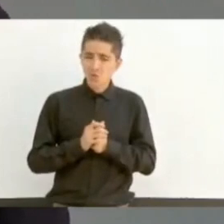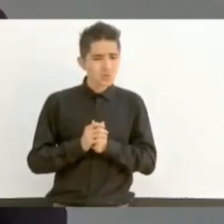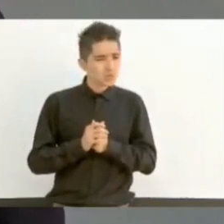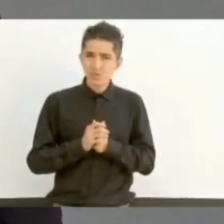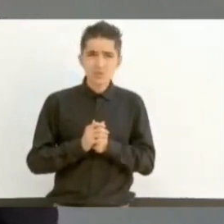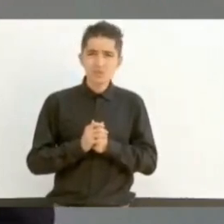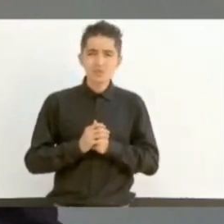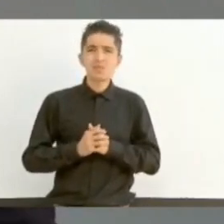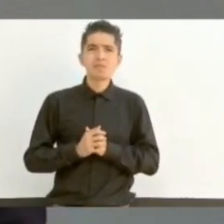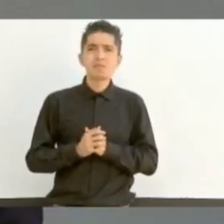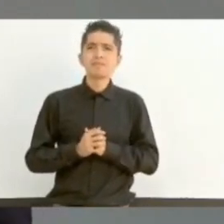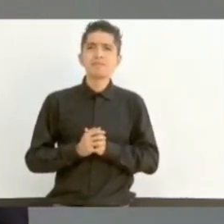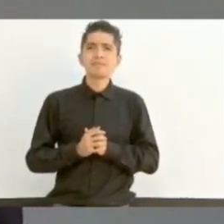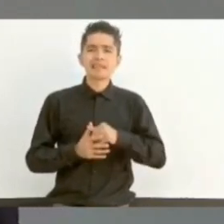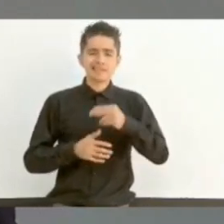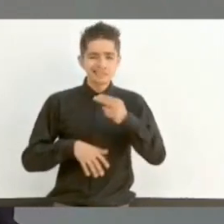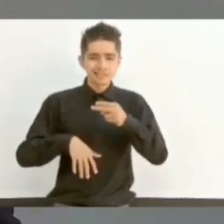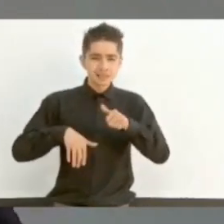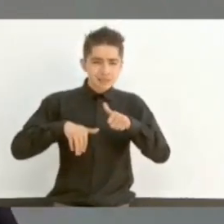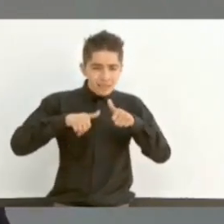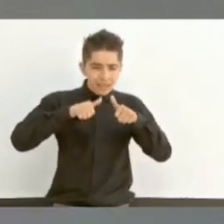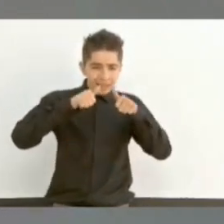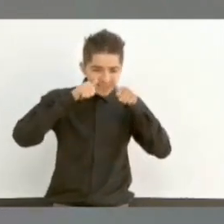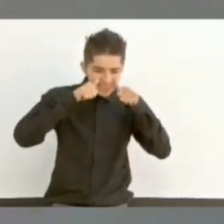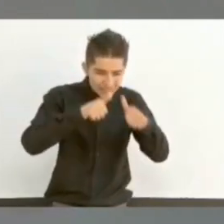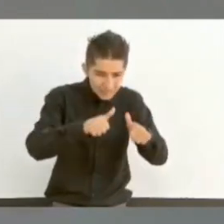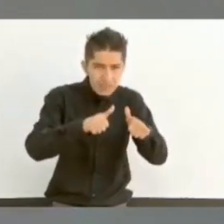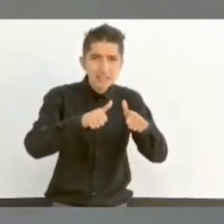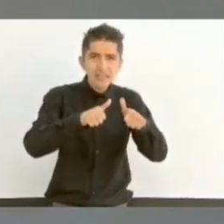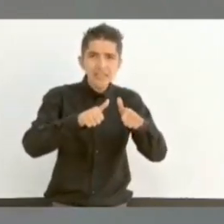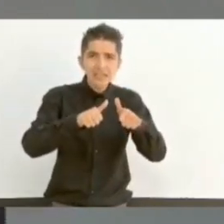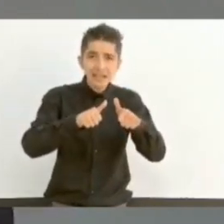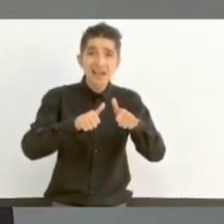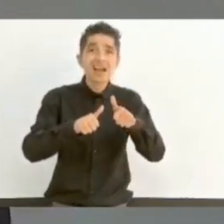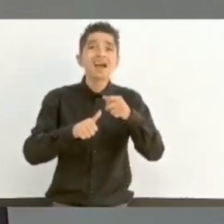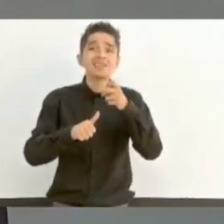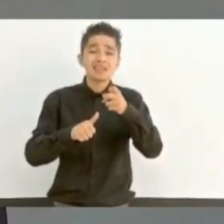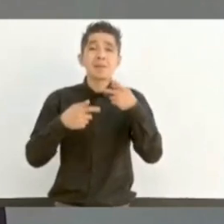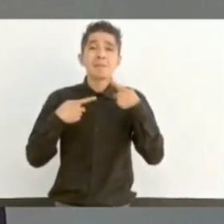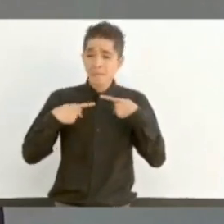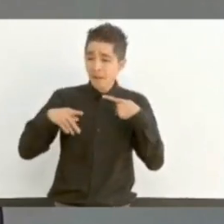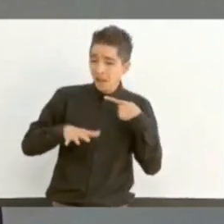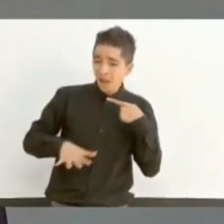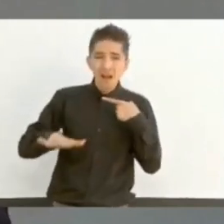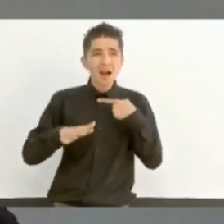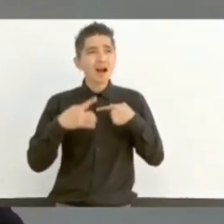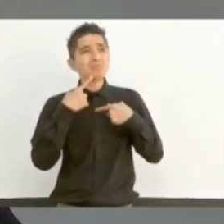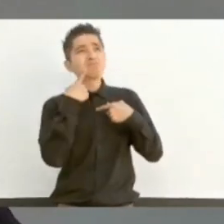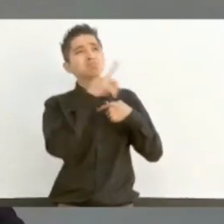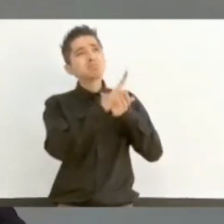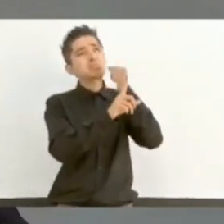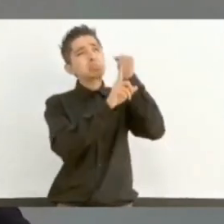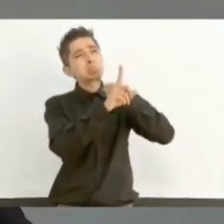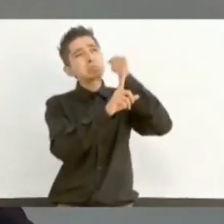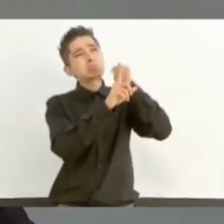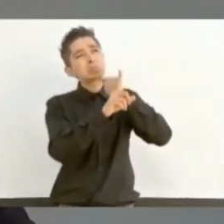que se atienda esta demanda de nuestro pueblo de vivir en paz.